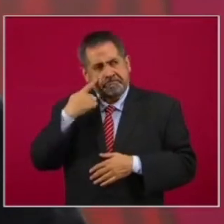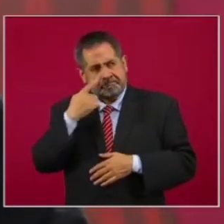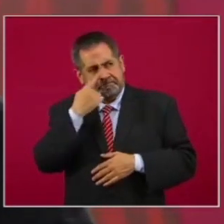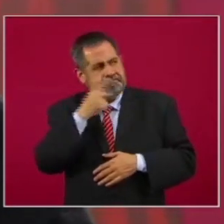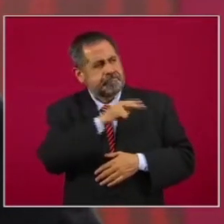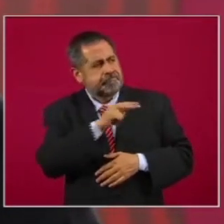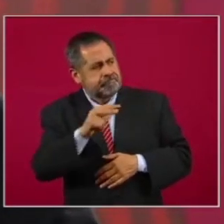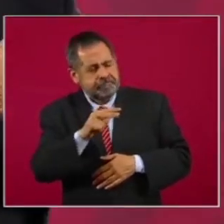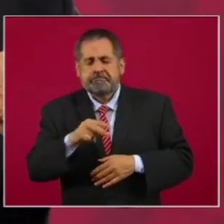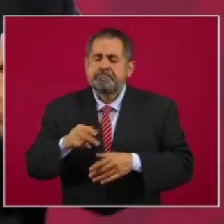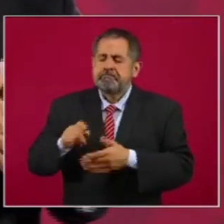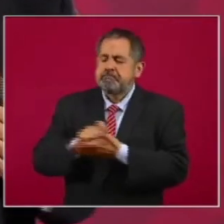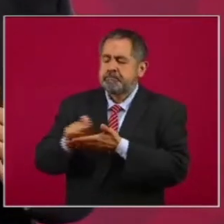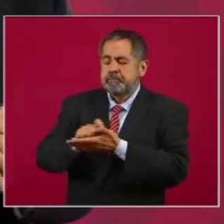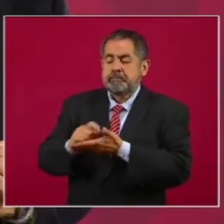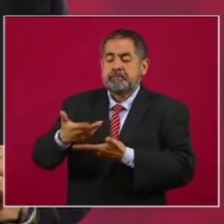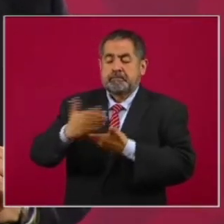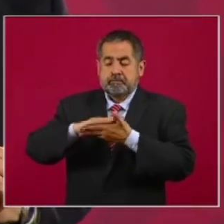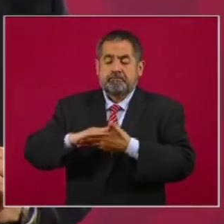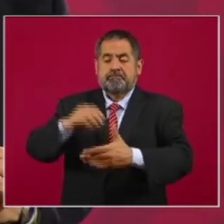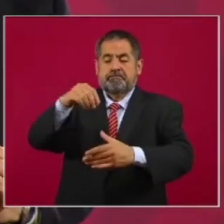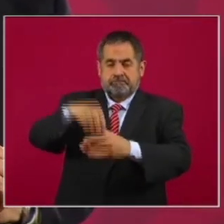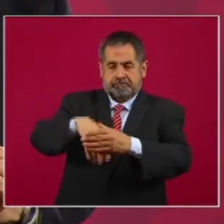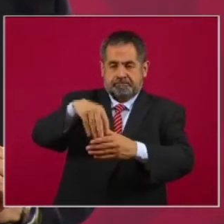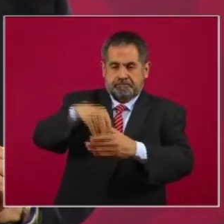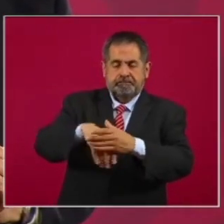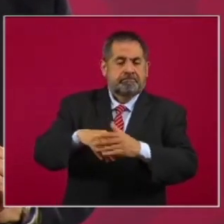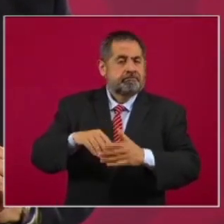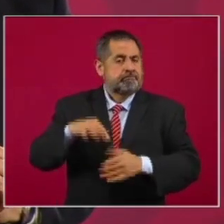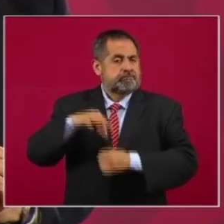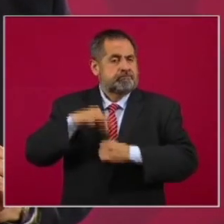y que el ciudadano cuide